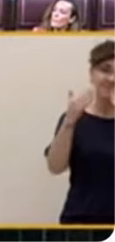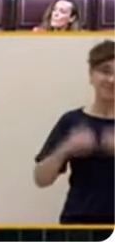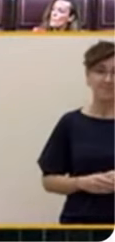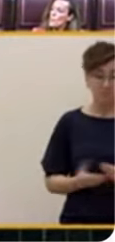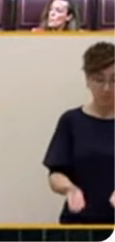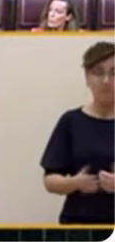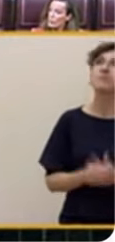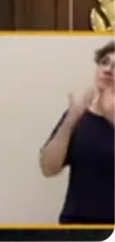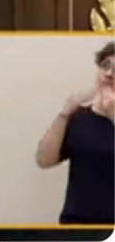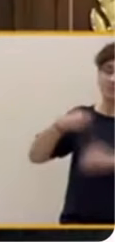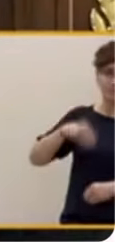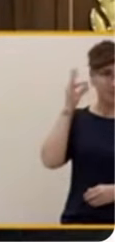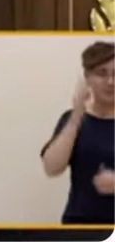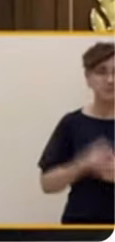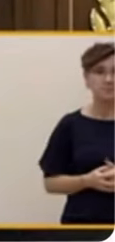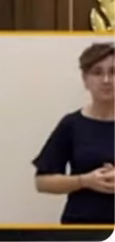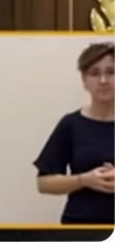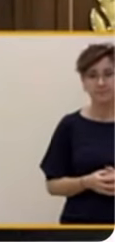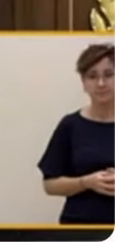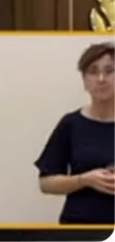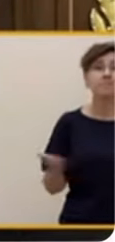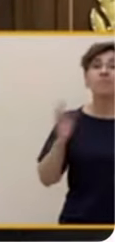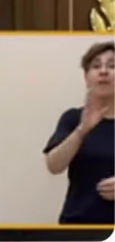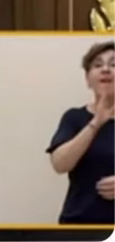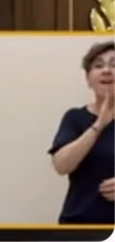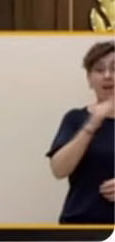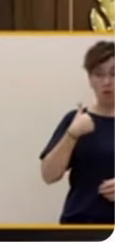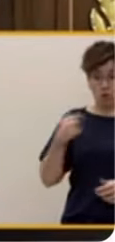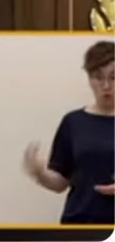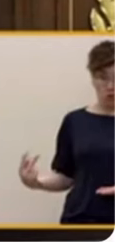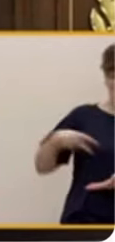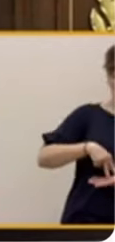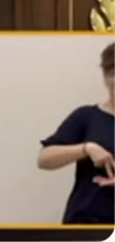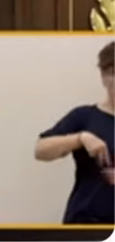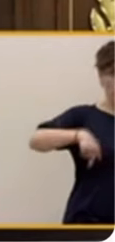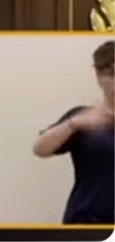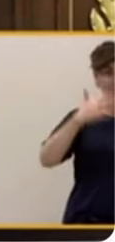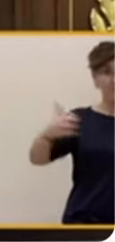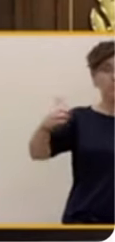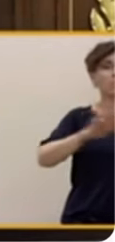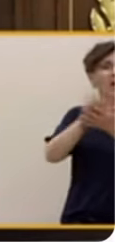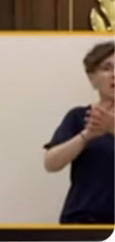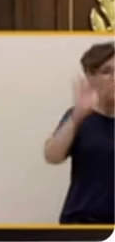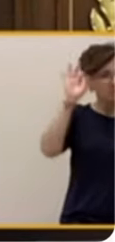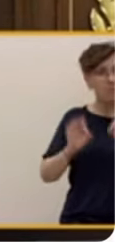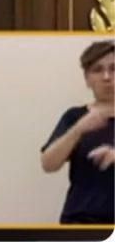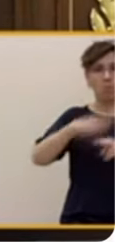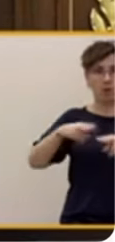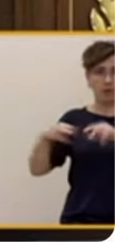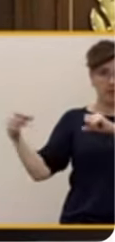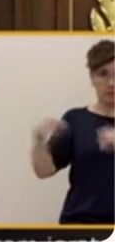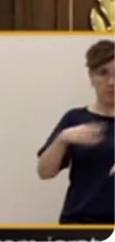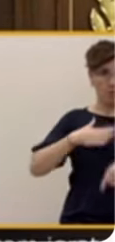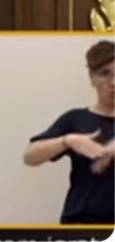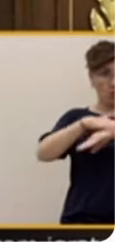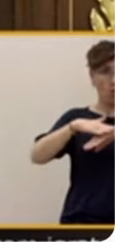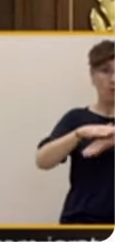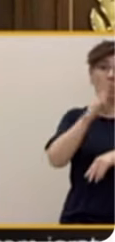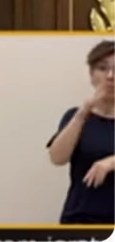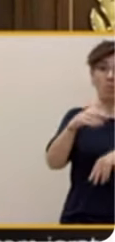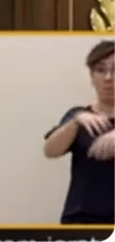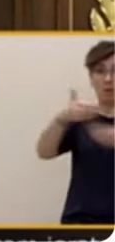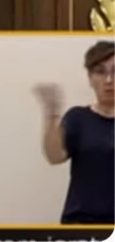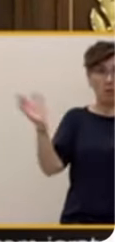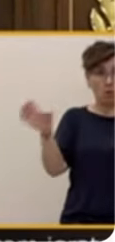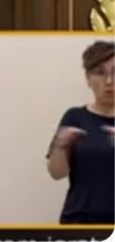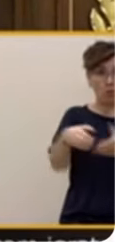Como decía, comparezco ante esta Cámara fundamentalmente para hablar de la política migratoria del Gobierno, tal y como han solicitado la mayoría de los grupos parlamentarios. Y luego, además, a sabiendas de que la